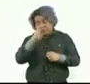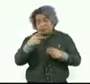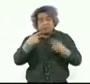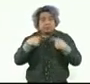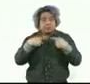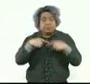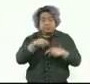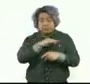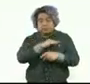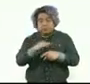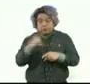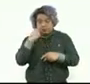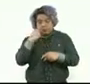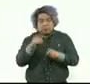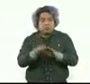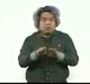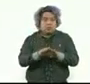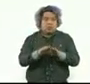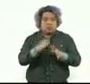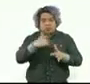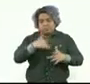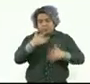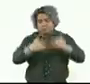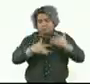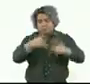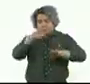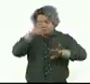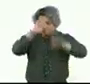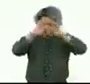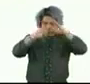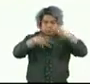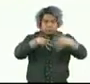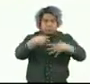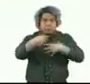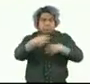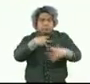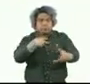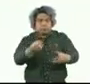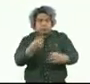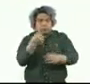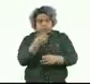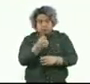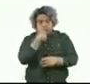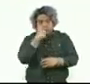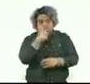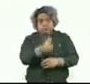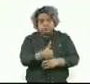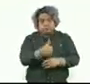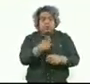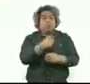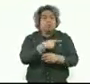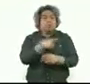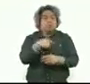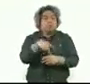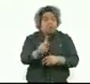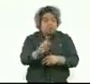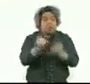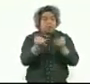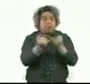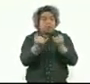atentos al desarrollo de los contagios que puedan sufrir las personas, pero con una